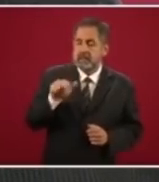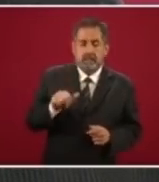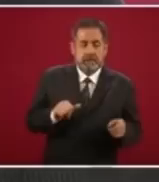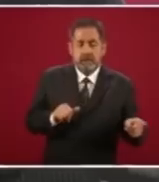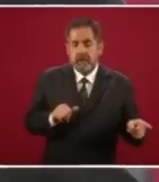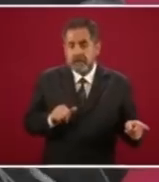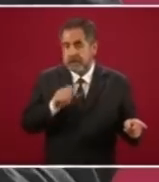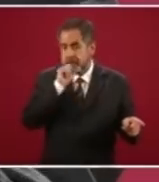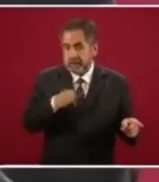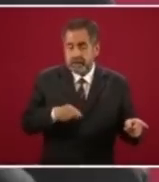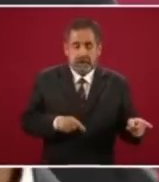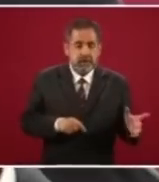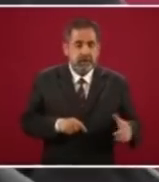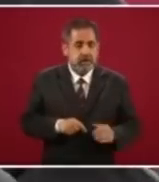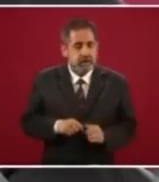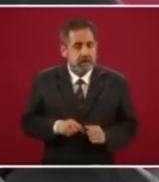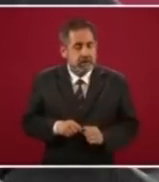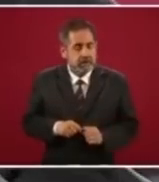que